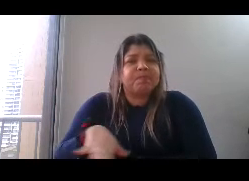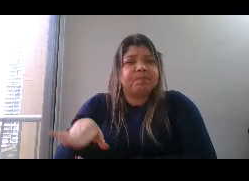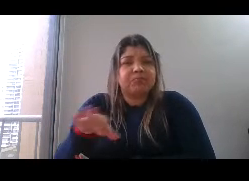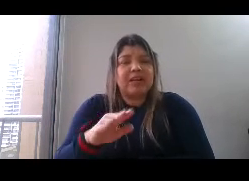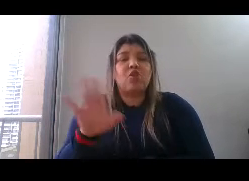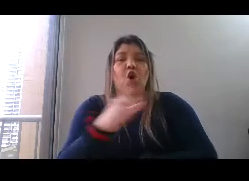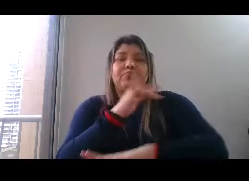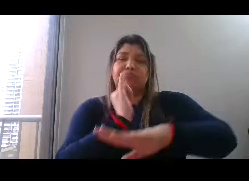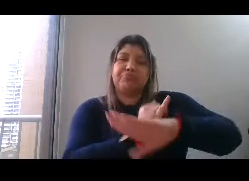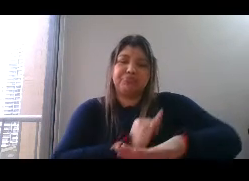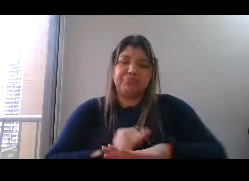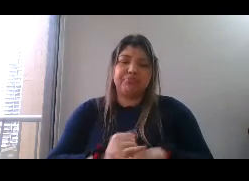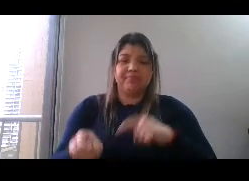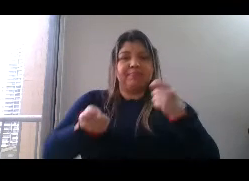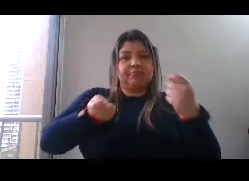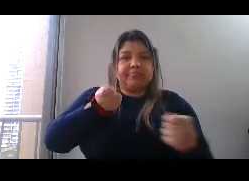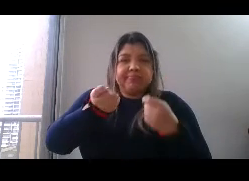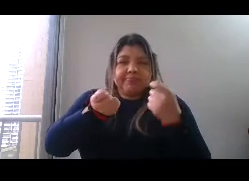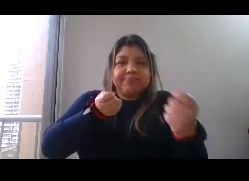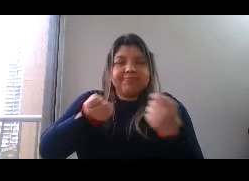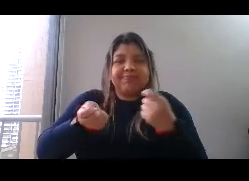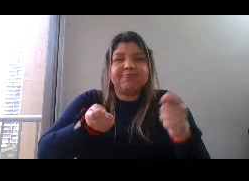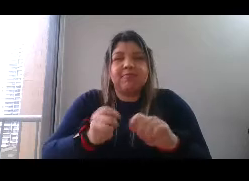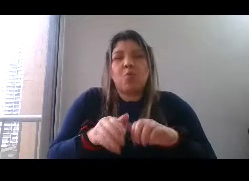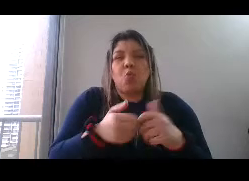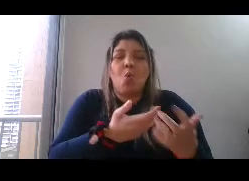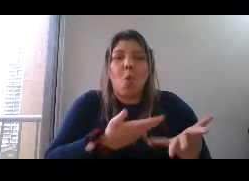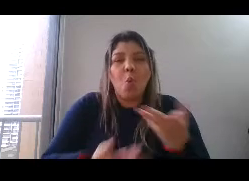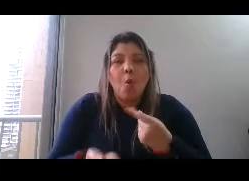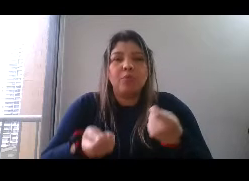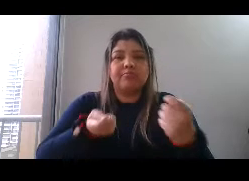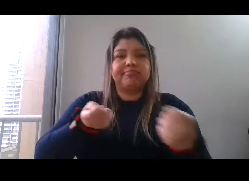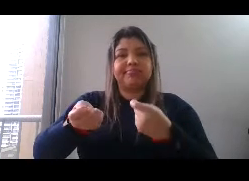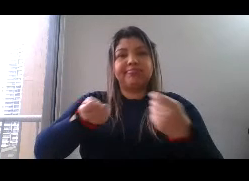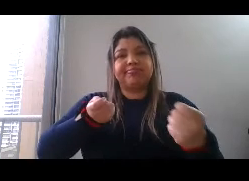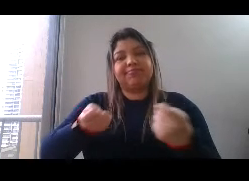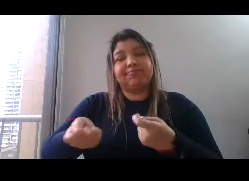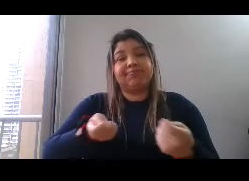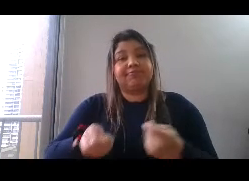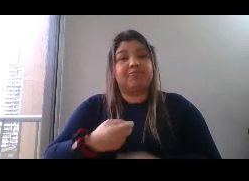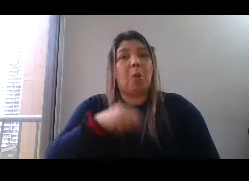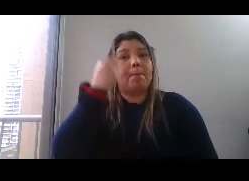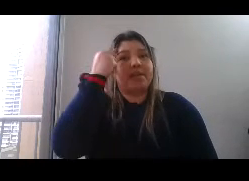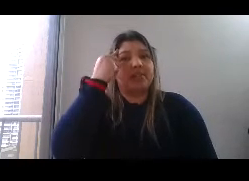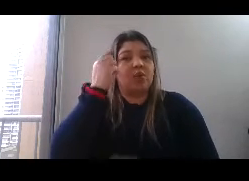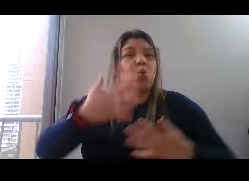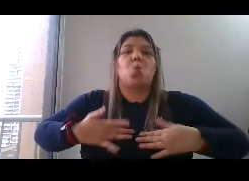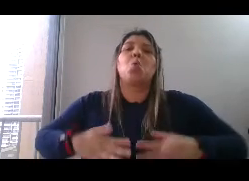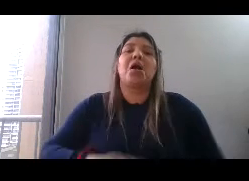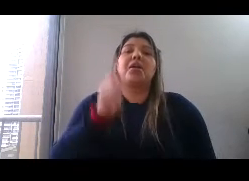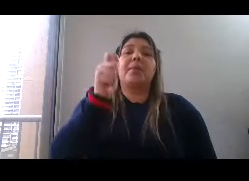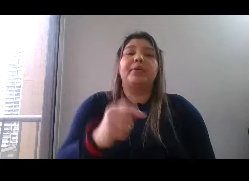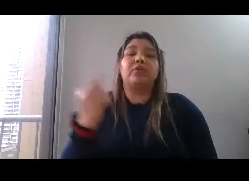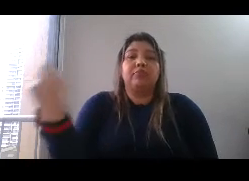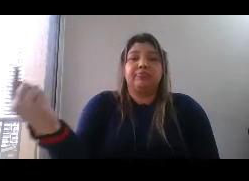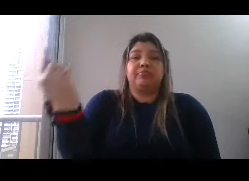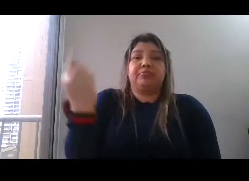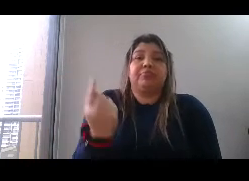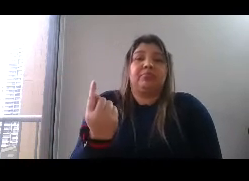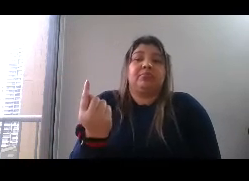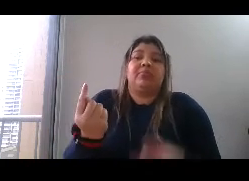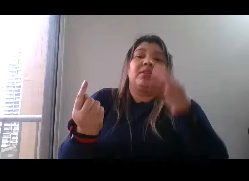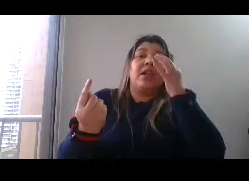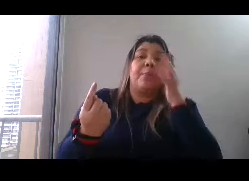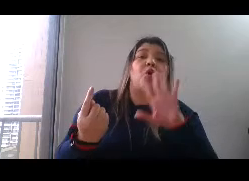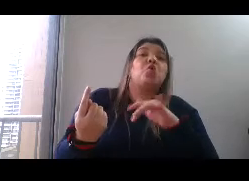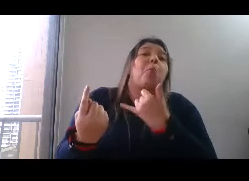procesos de atención, siempre pensando en que cualquier paciente que demande servicios